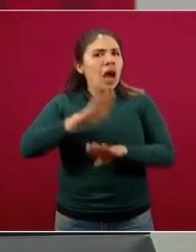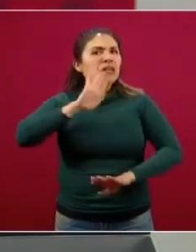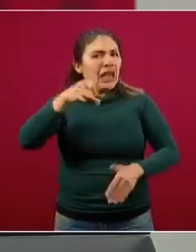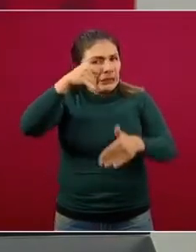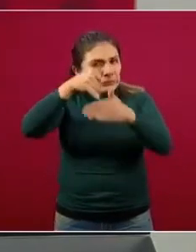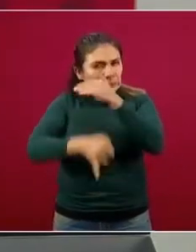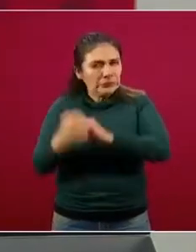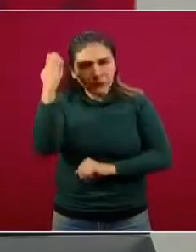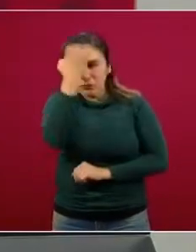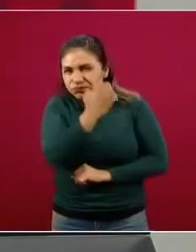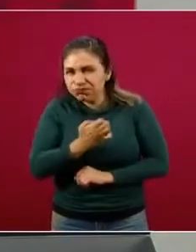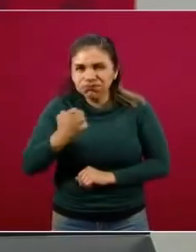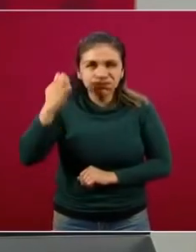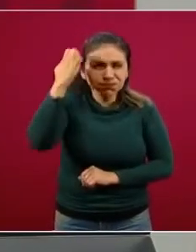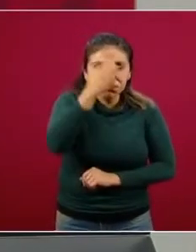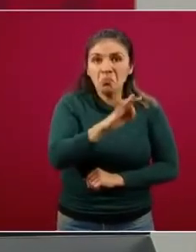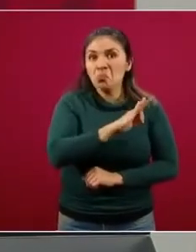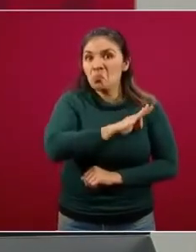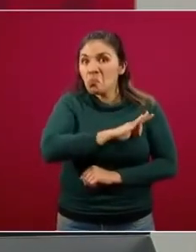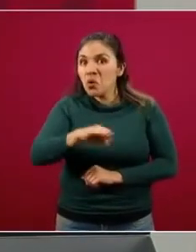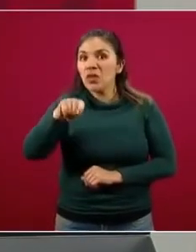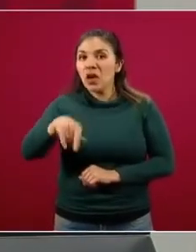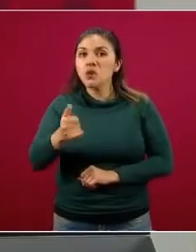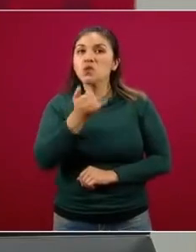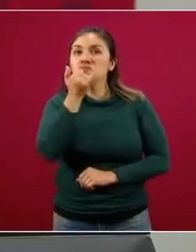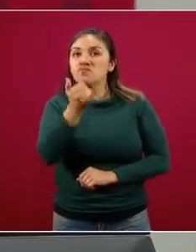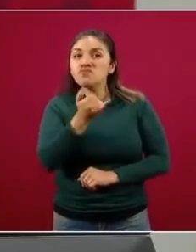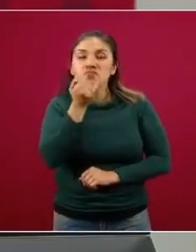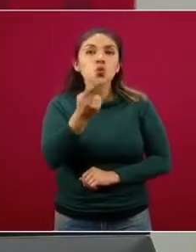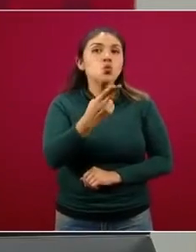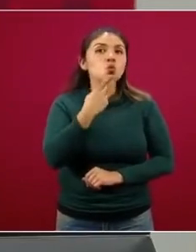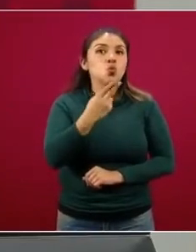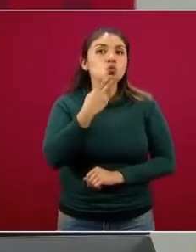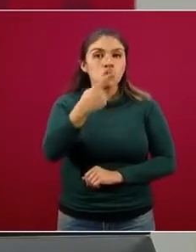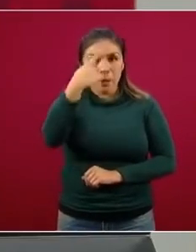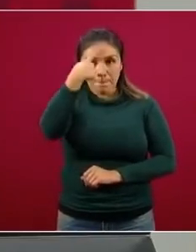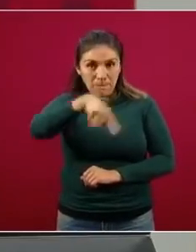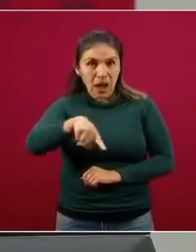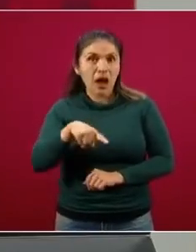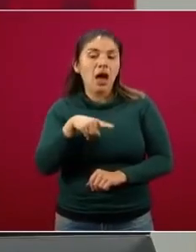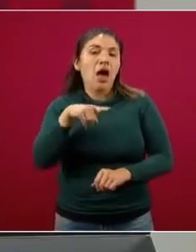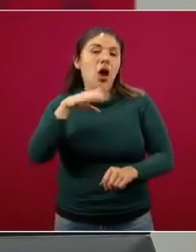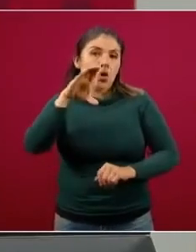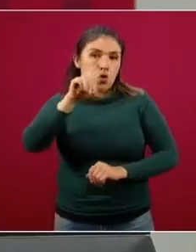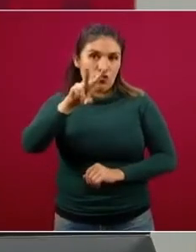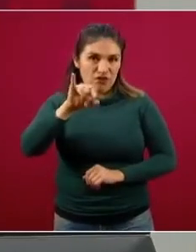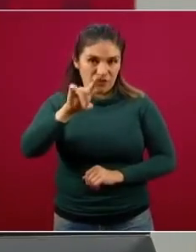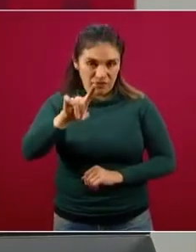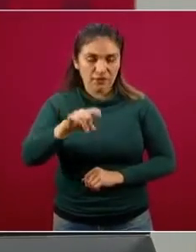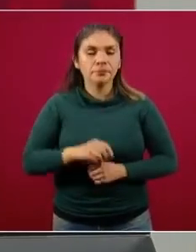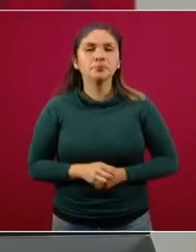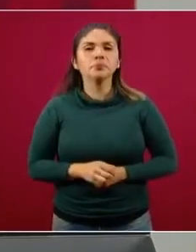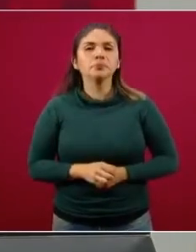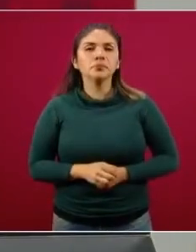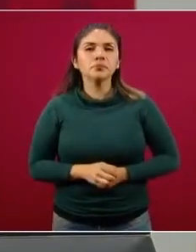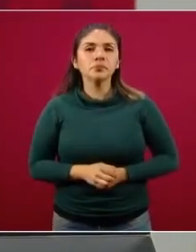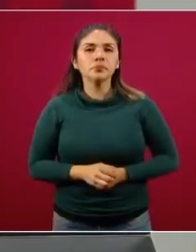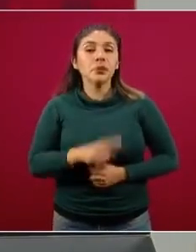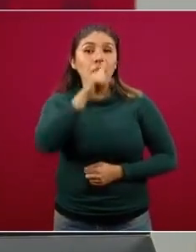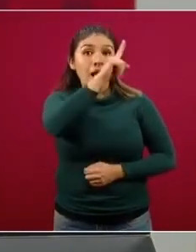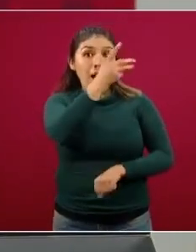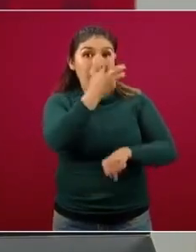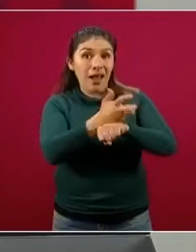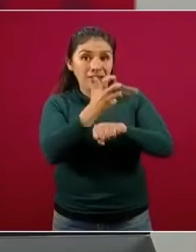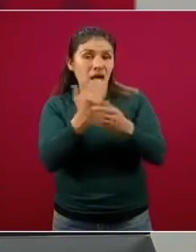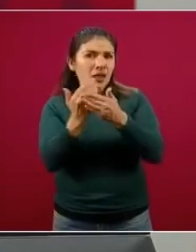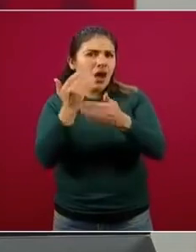investigación clínica sobre su posible utilidad terapéutica para COVID. Recientemente en Estados Unidos,